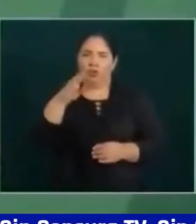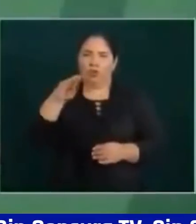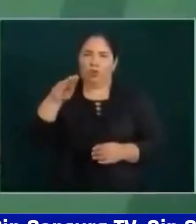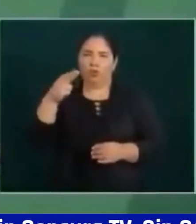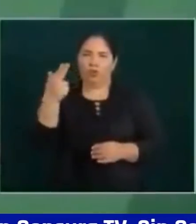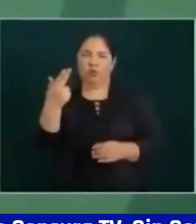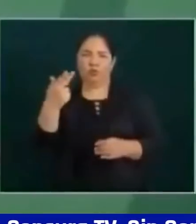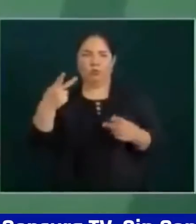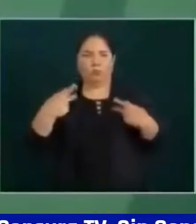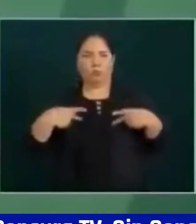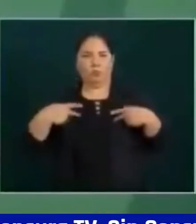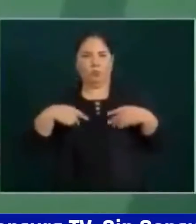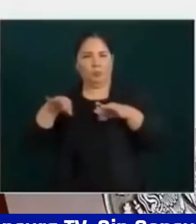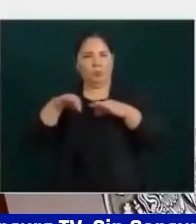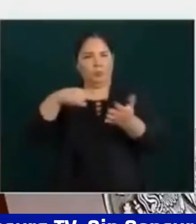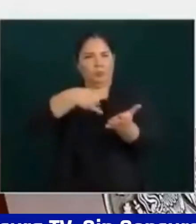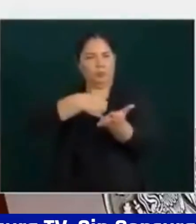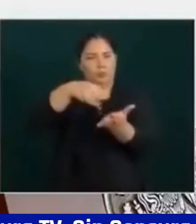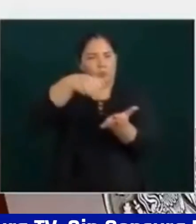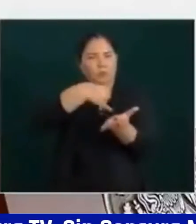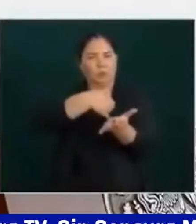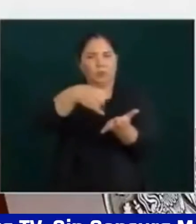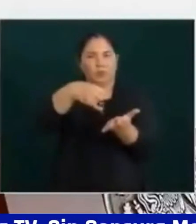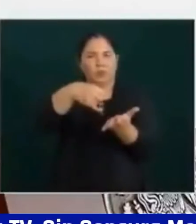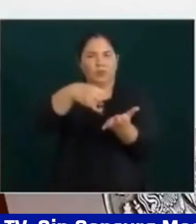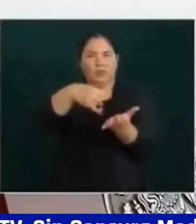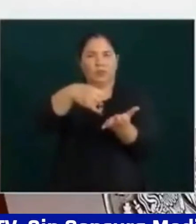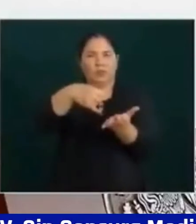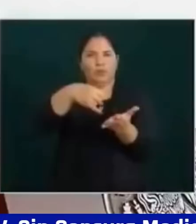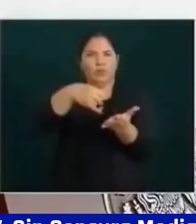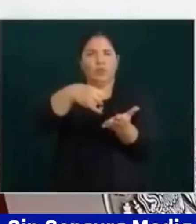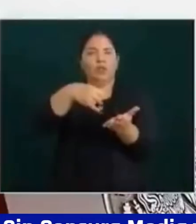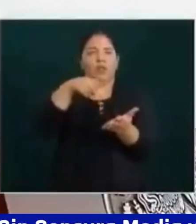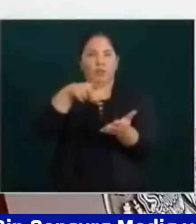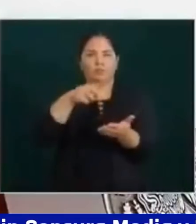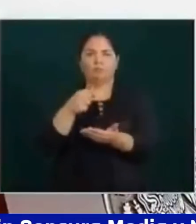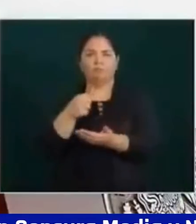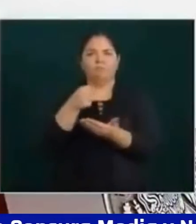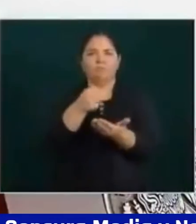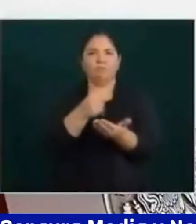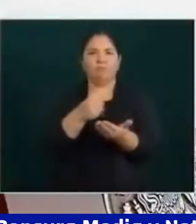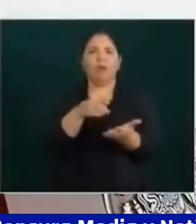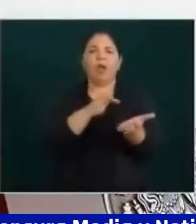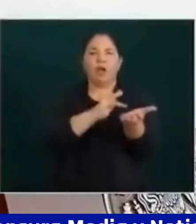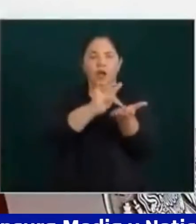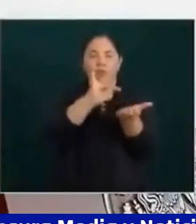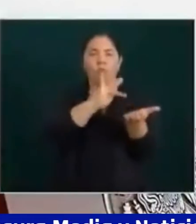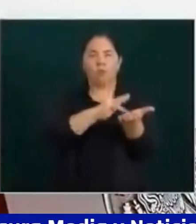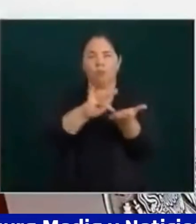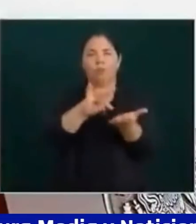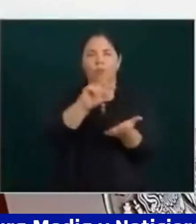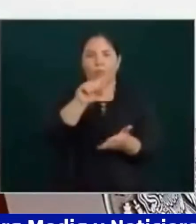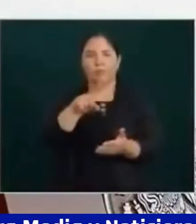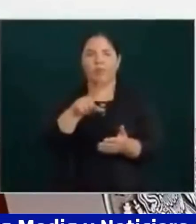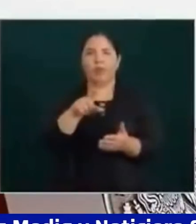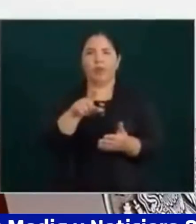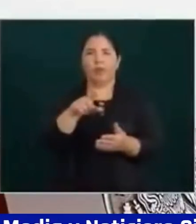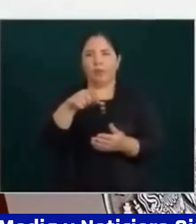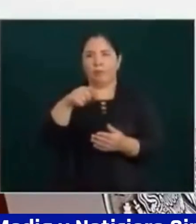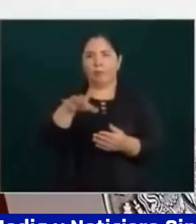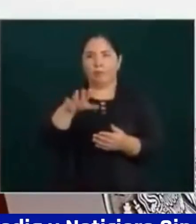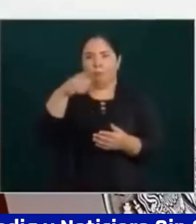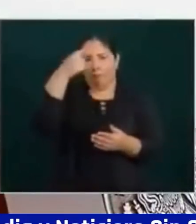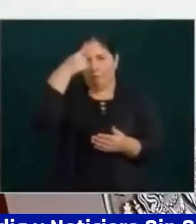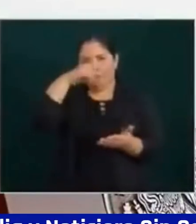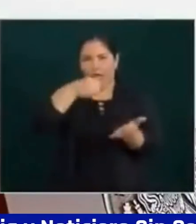2.492 campesinos de Badiraguato reciben un apoyo para su siembra.